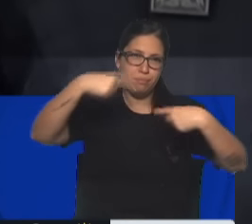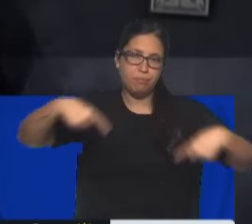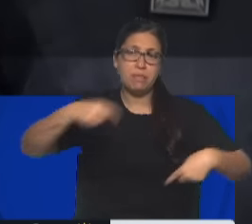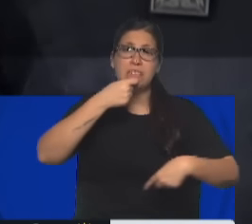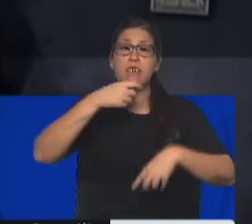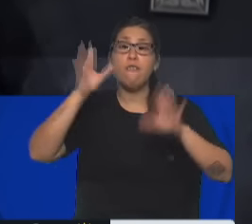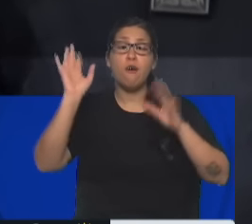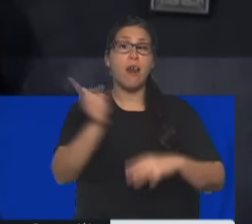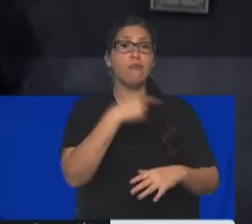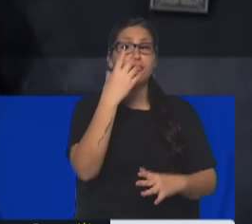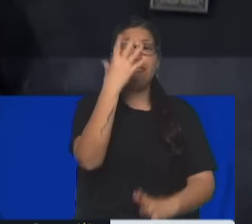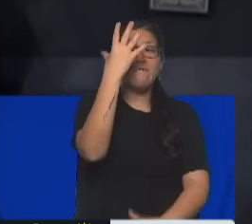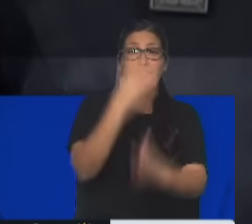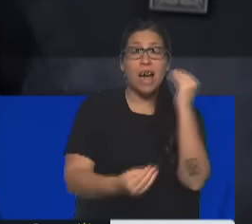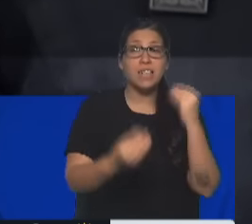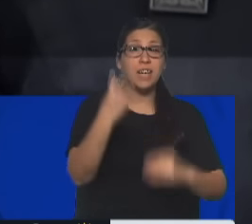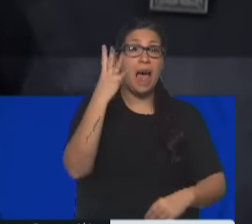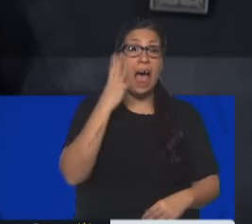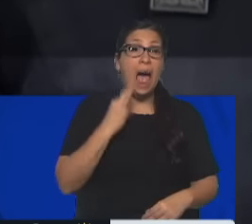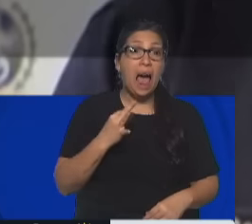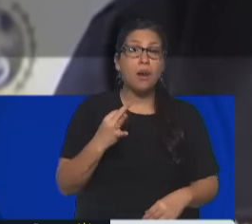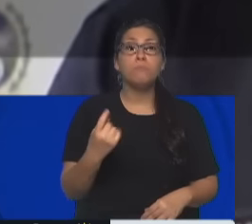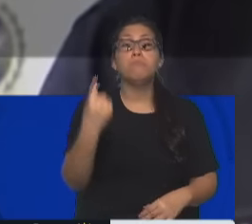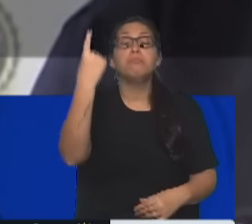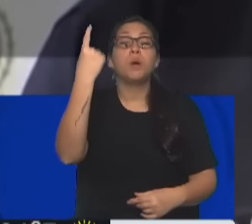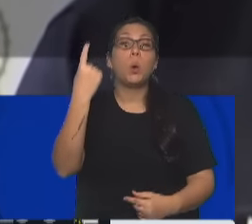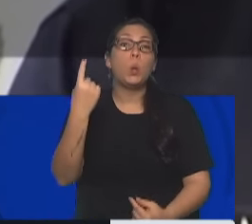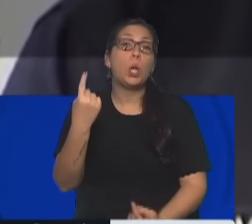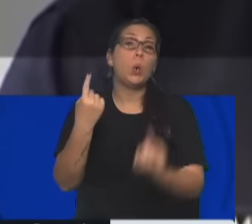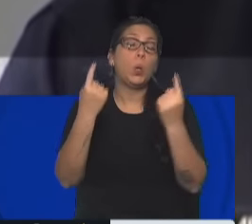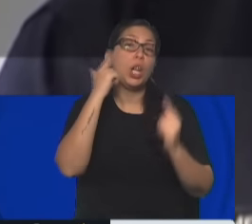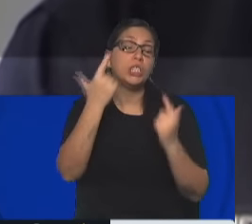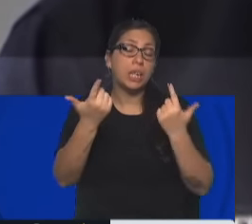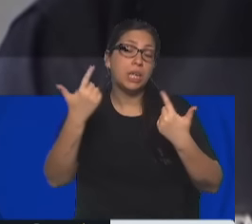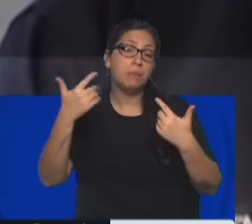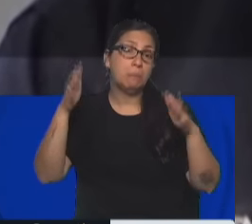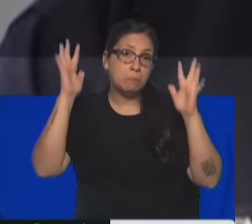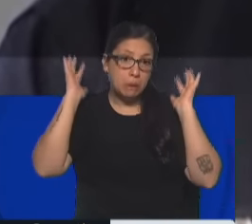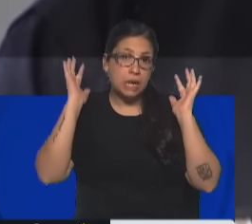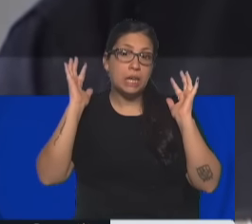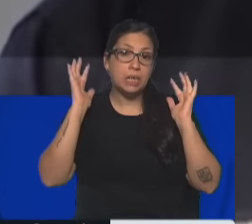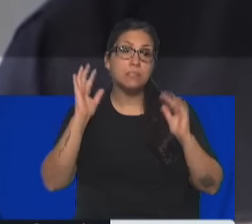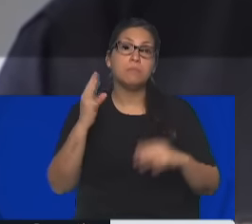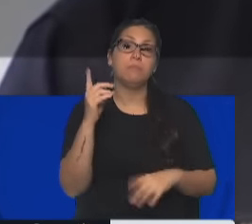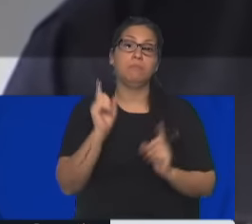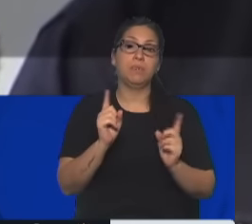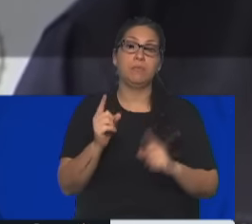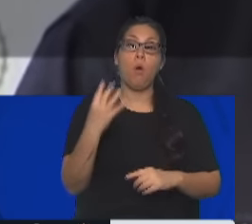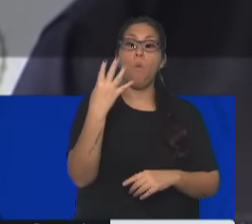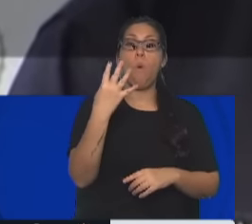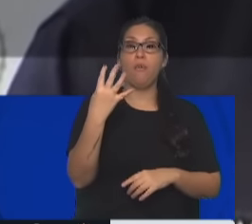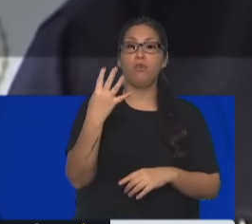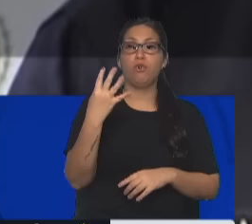ele com certeza é residual e irrisório. Aquelas foram as verdadeiras 4 vítimas que tivemos